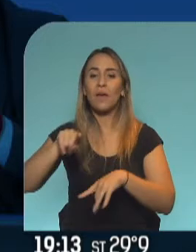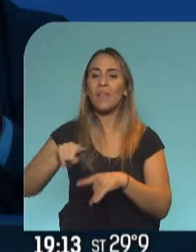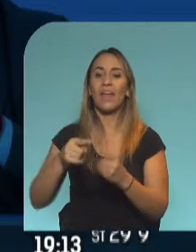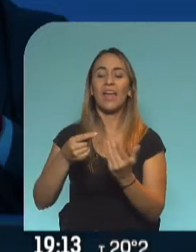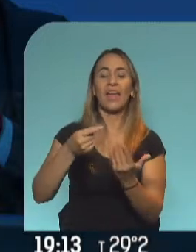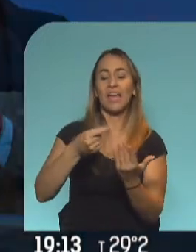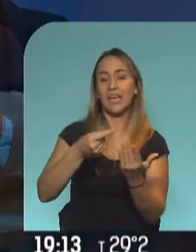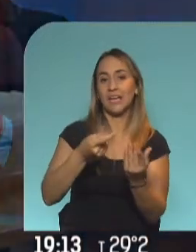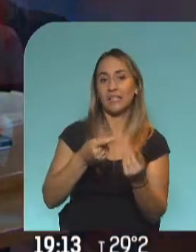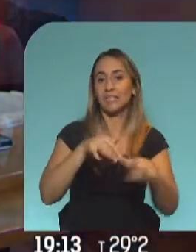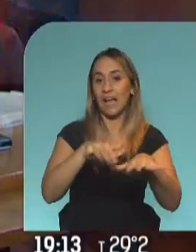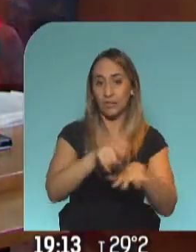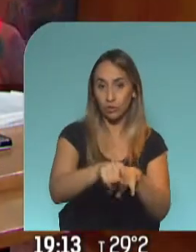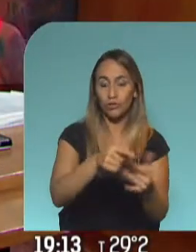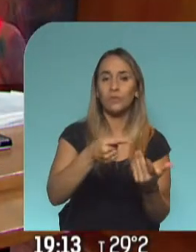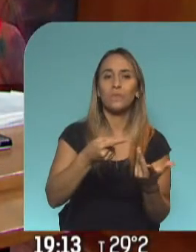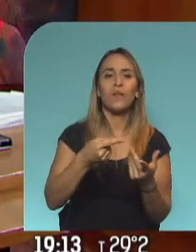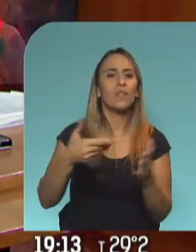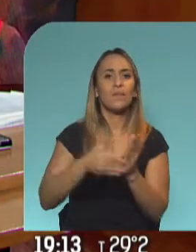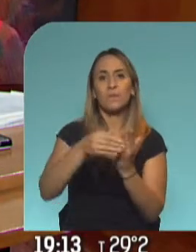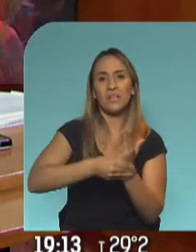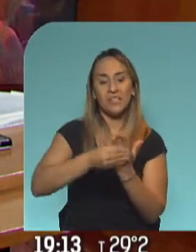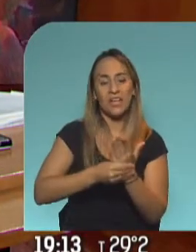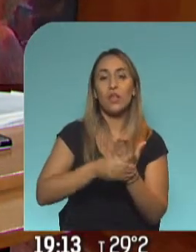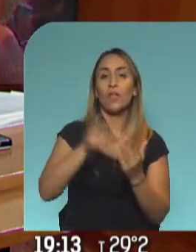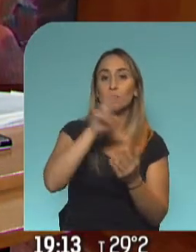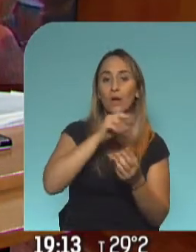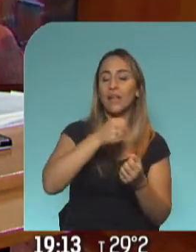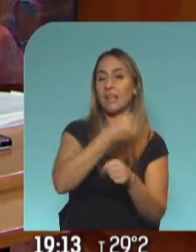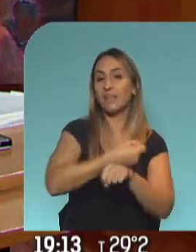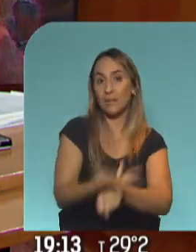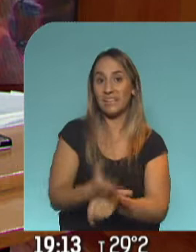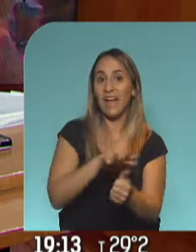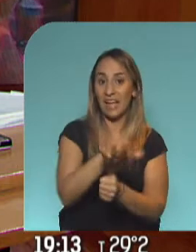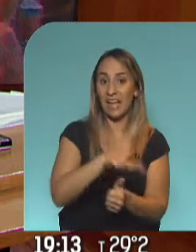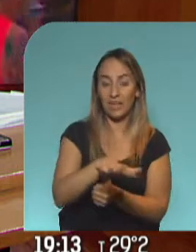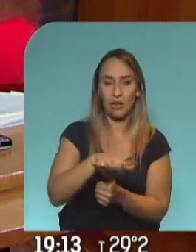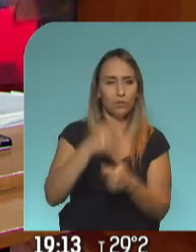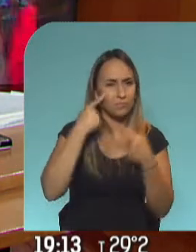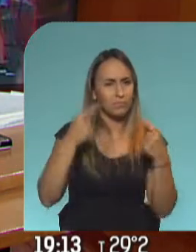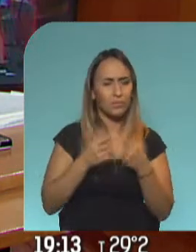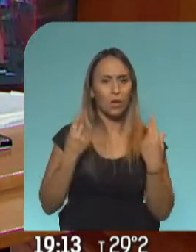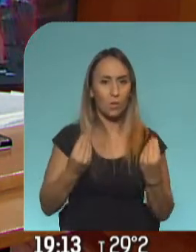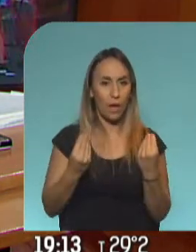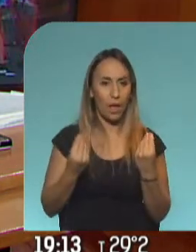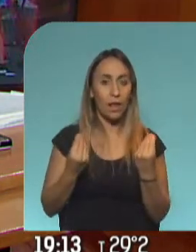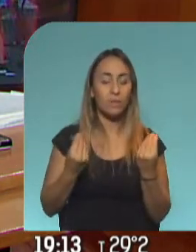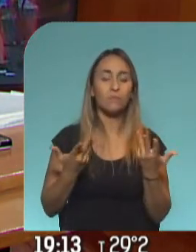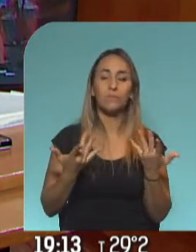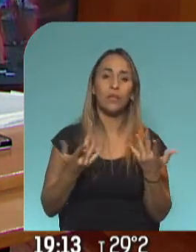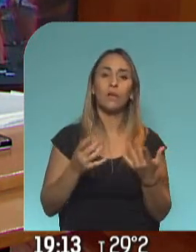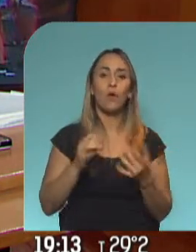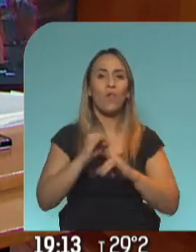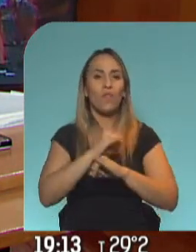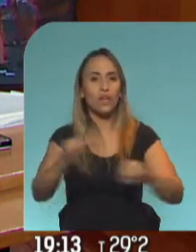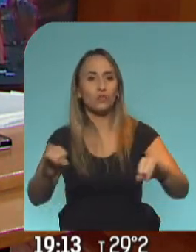del Ministerio de Mujeres, Diversidad y Géneros y es importante porque lo que busca ahí es juntar ya no solo las denuncias que